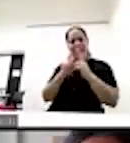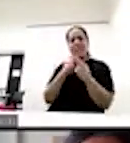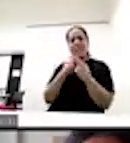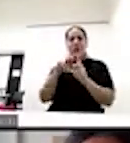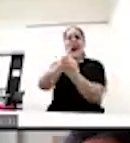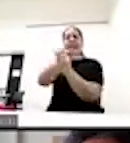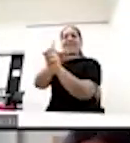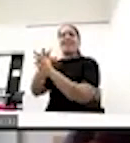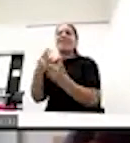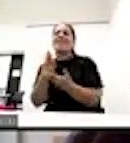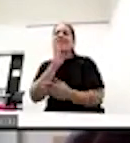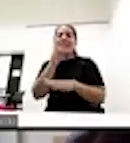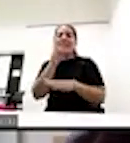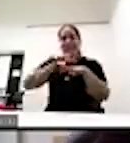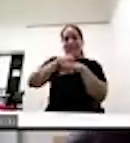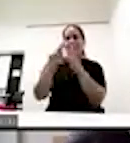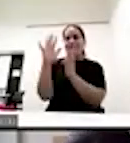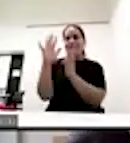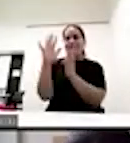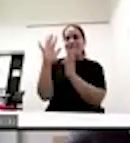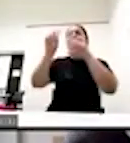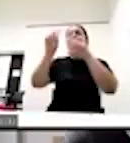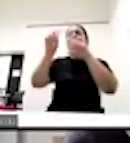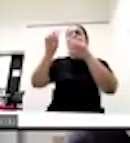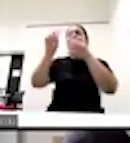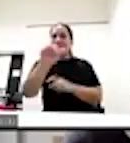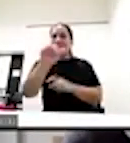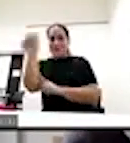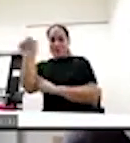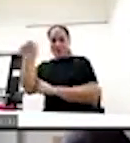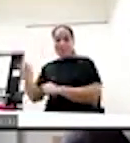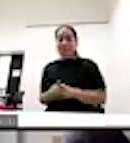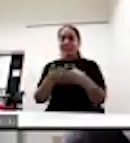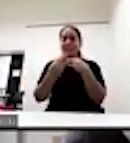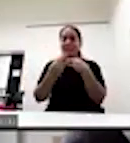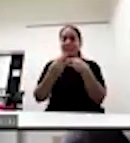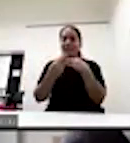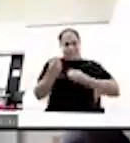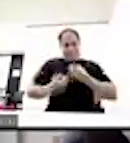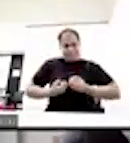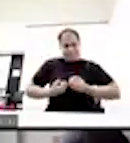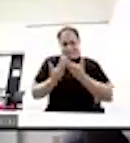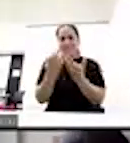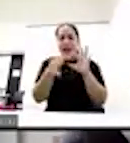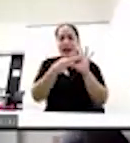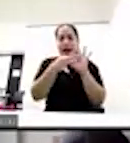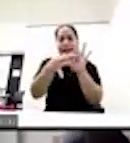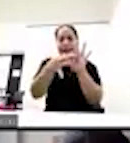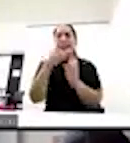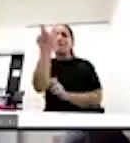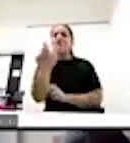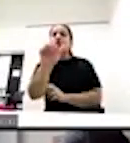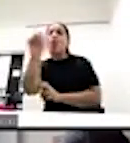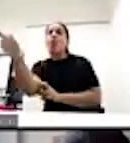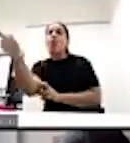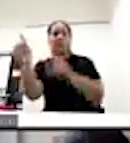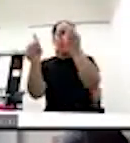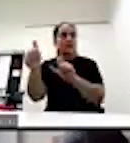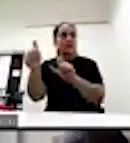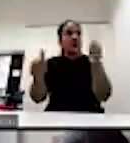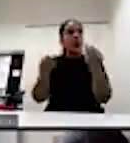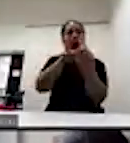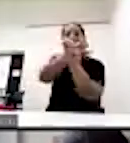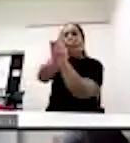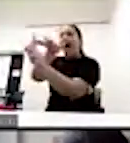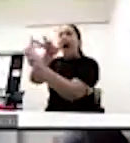naturaleza y con los demás. Todo lo que hacemos está en relación con el otro, causa efecto en el otro. Lo